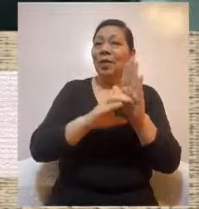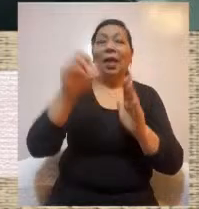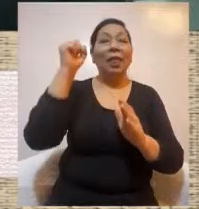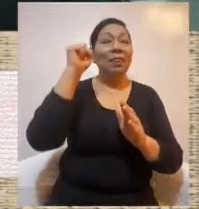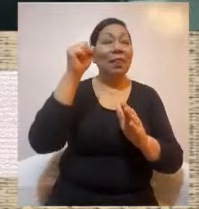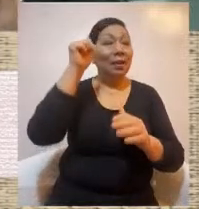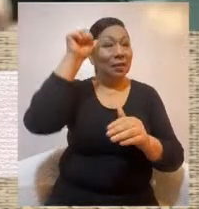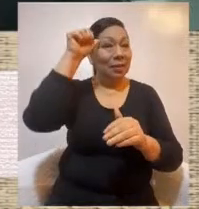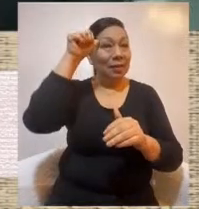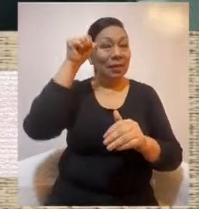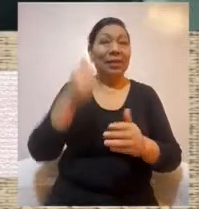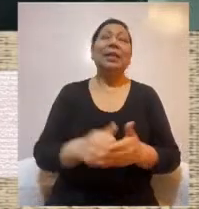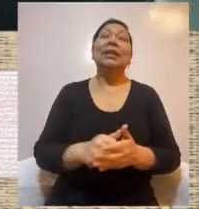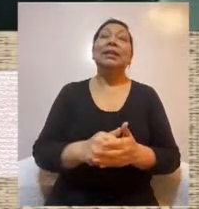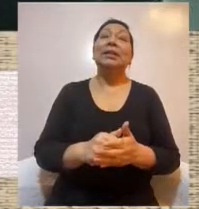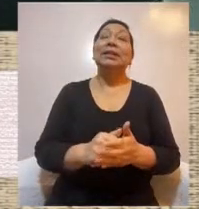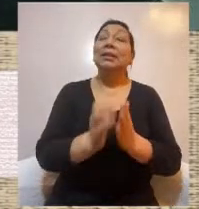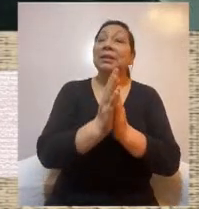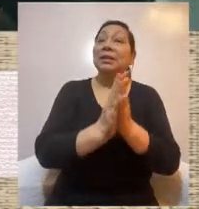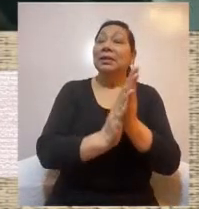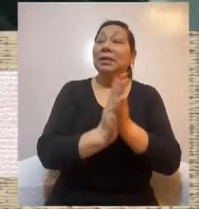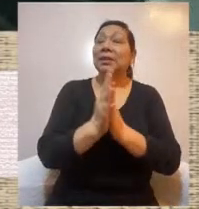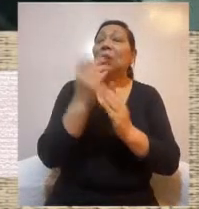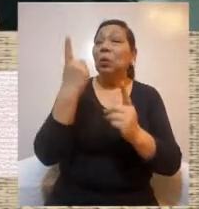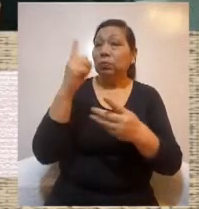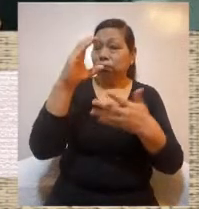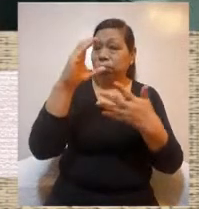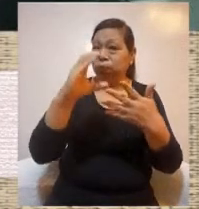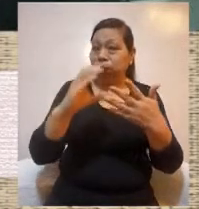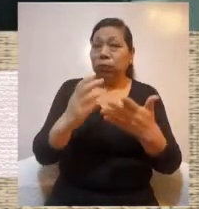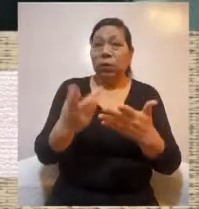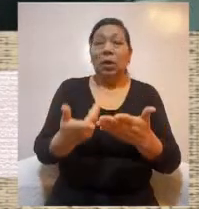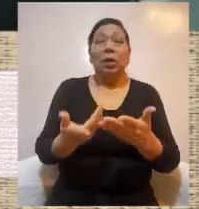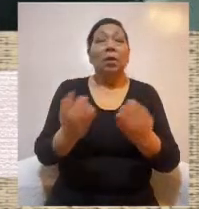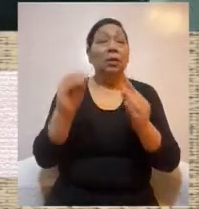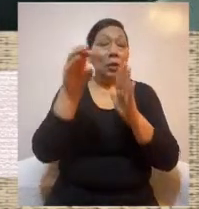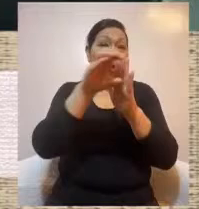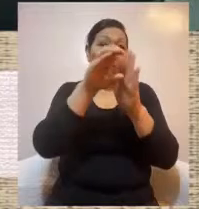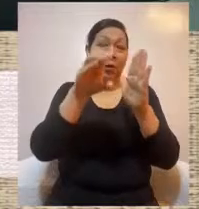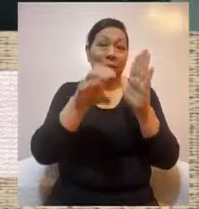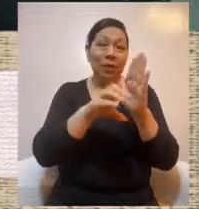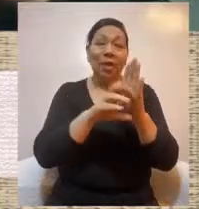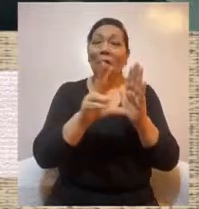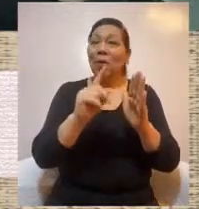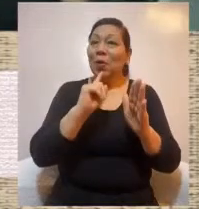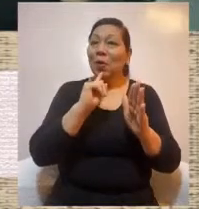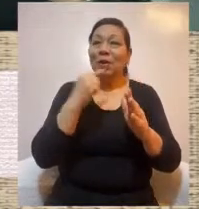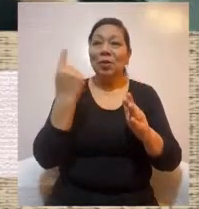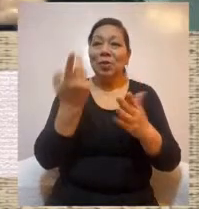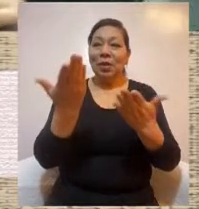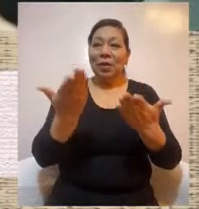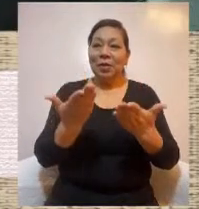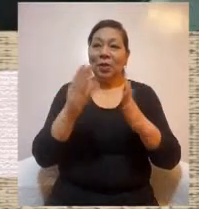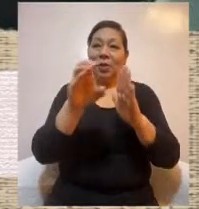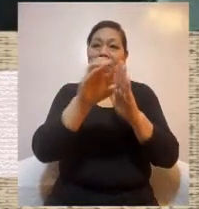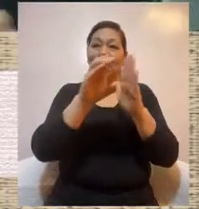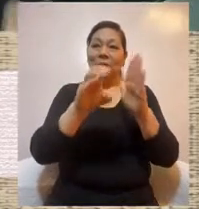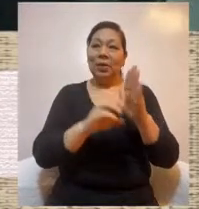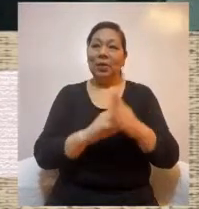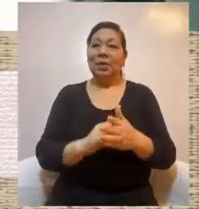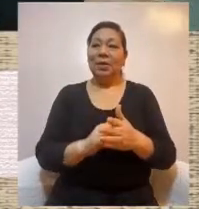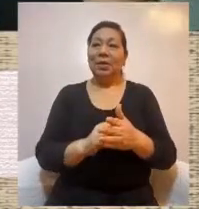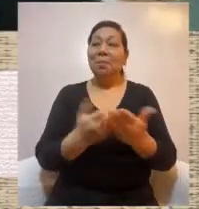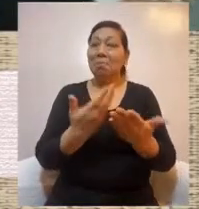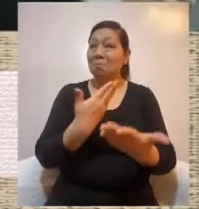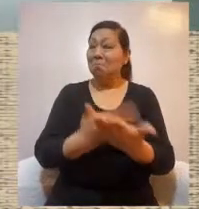constitucional de derecho. Recordemos que Josep Aguiló nos dice que una de las características de cualquier Estado constitucional no es solo que tenga una